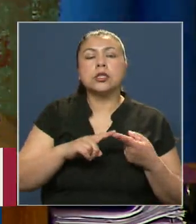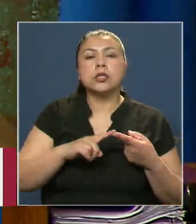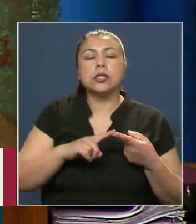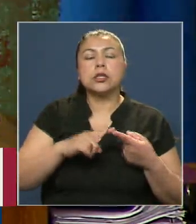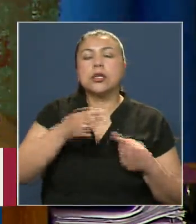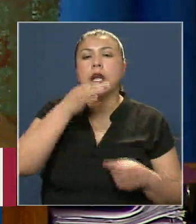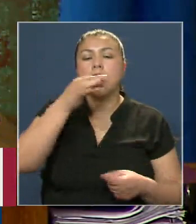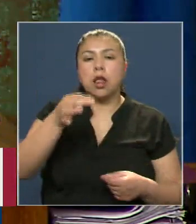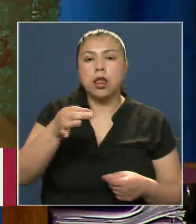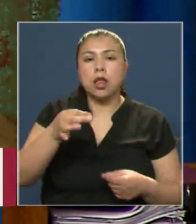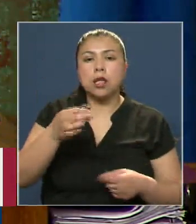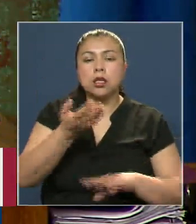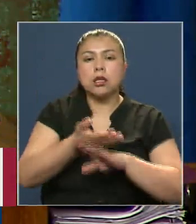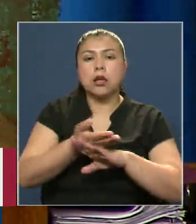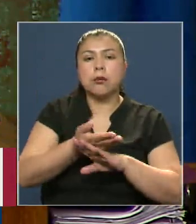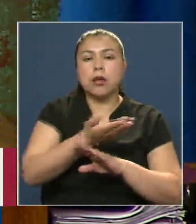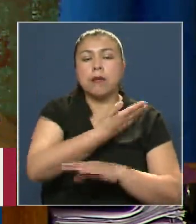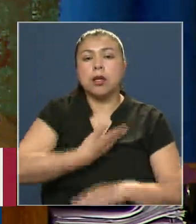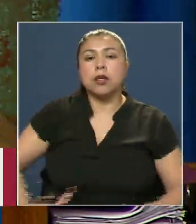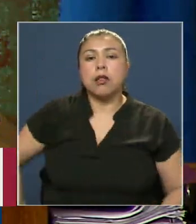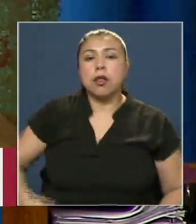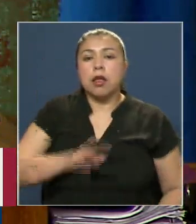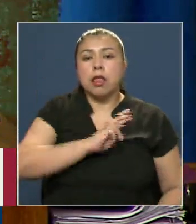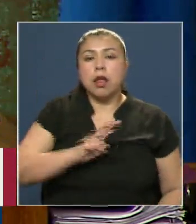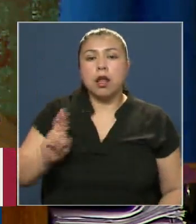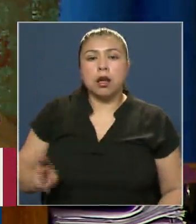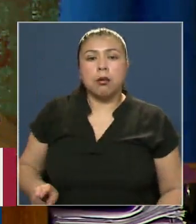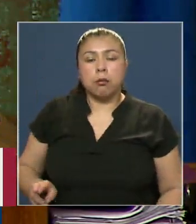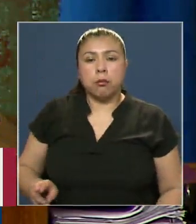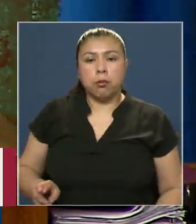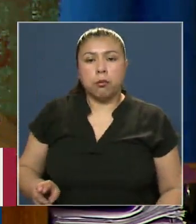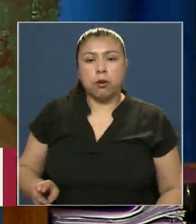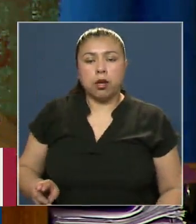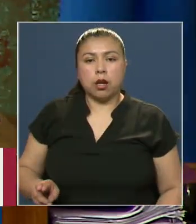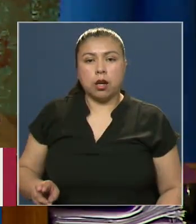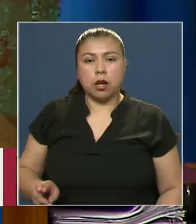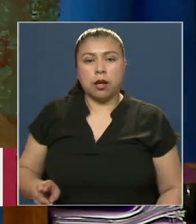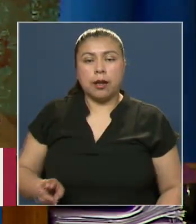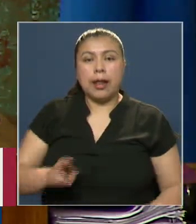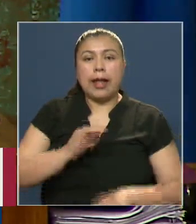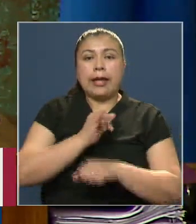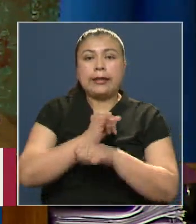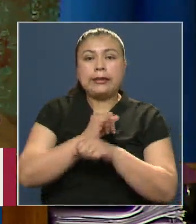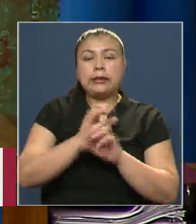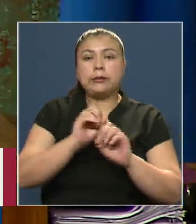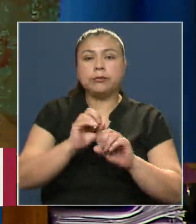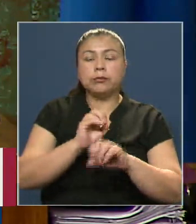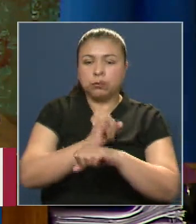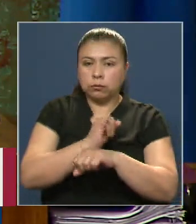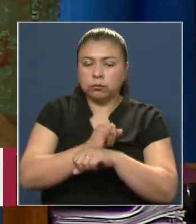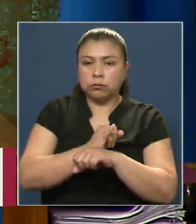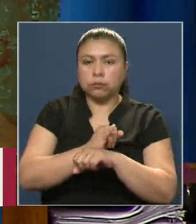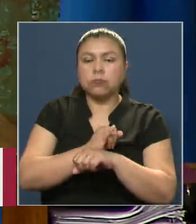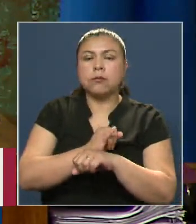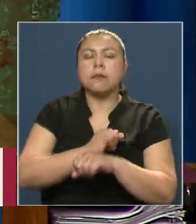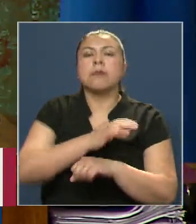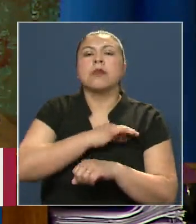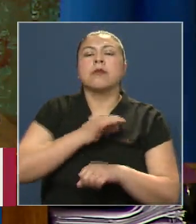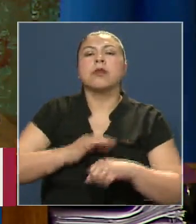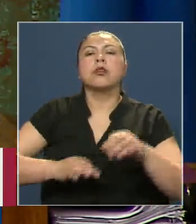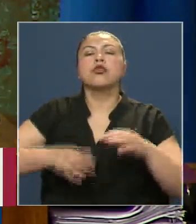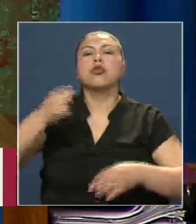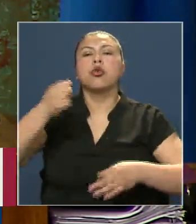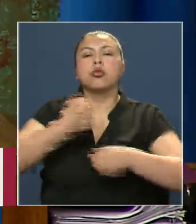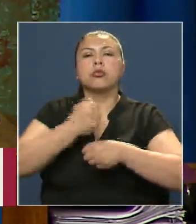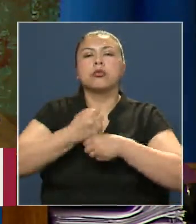parte dispositiva se solicita a su excelencia el presidente de la República que instruya al ministro de Obras Públicas para que gestione el retiro